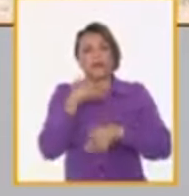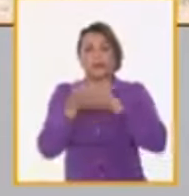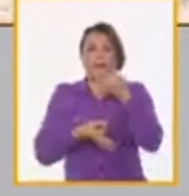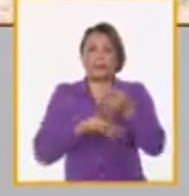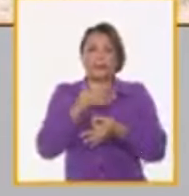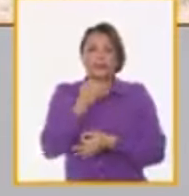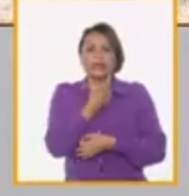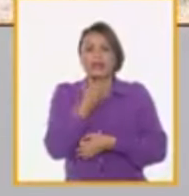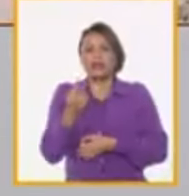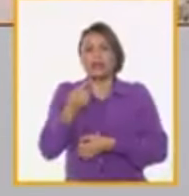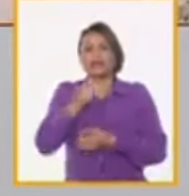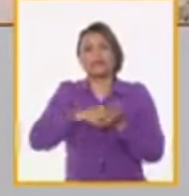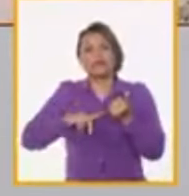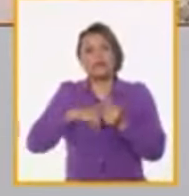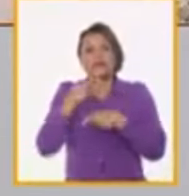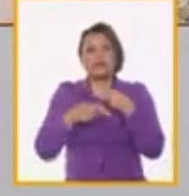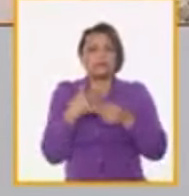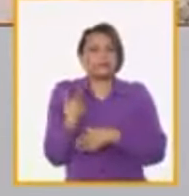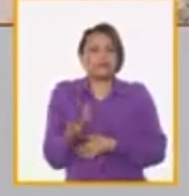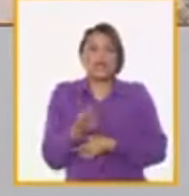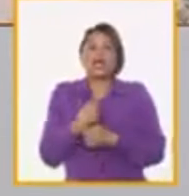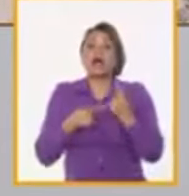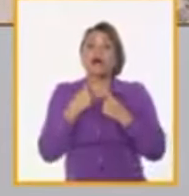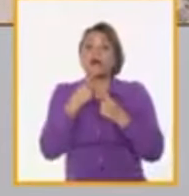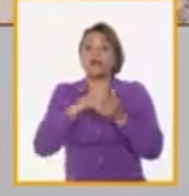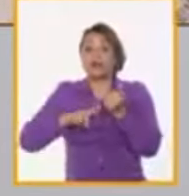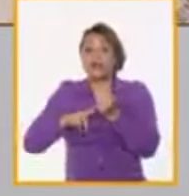uno de los lugares, aunque tenemos afectados en todas las provincias, pero ahí están